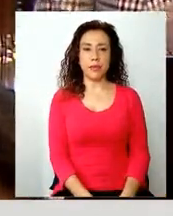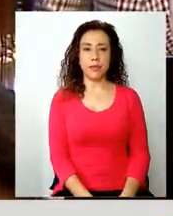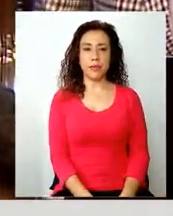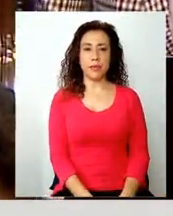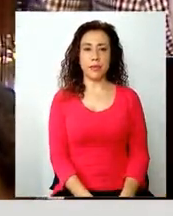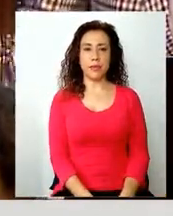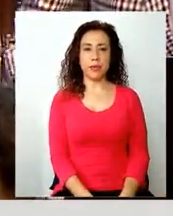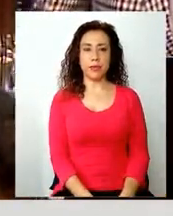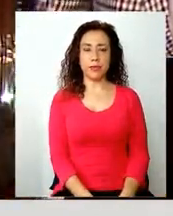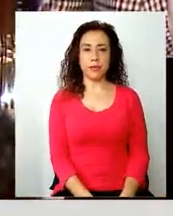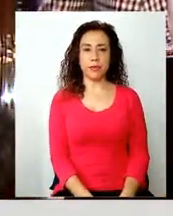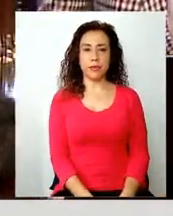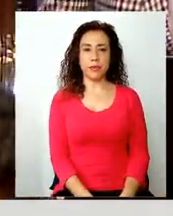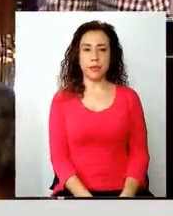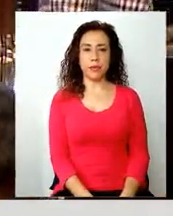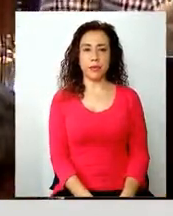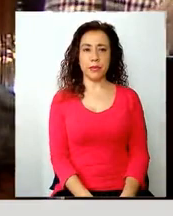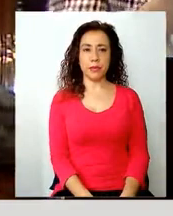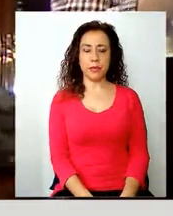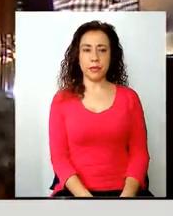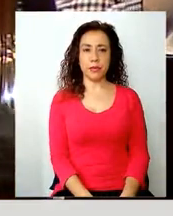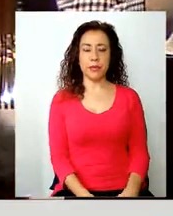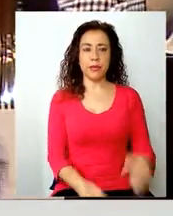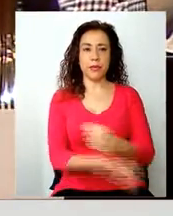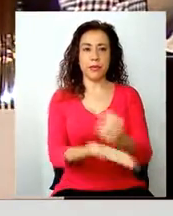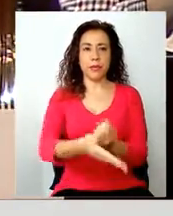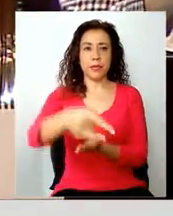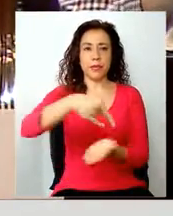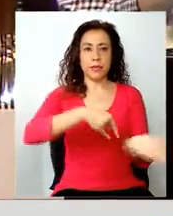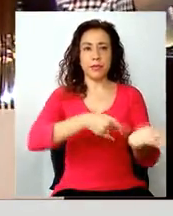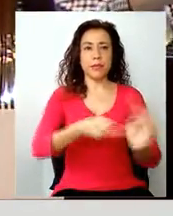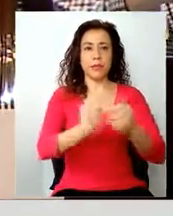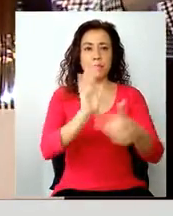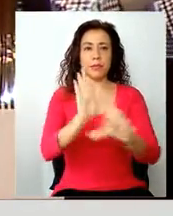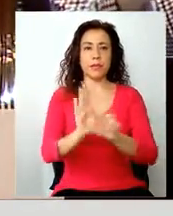ha aprobado y despachado a ley